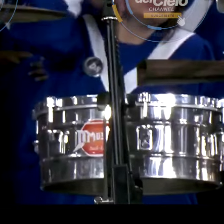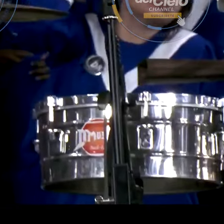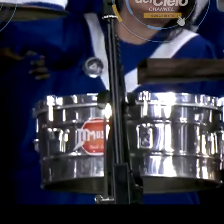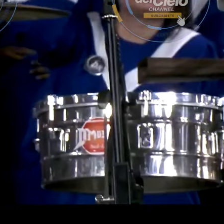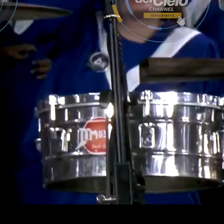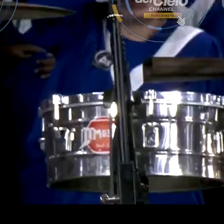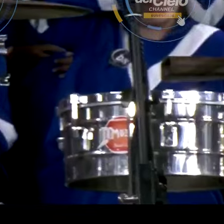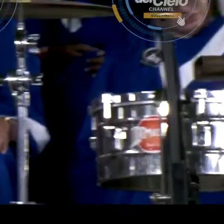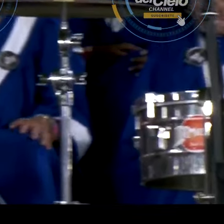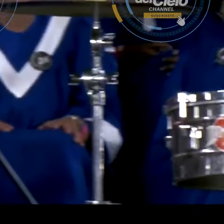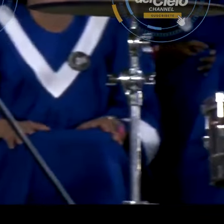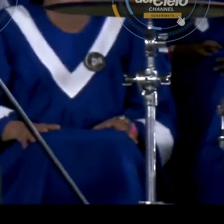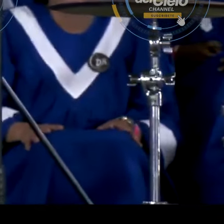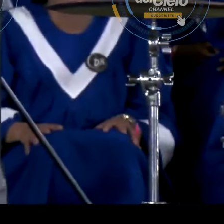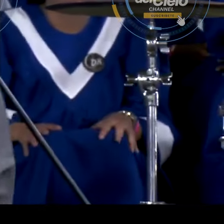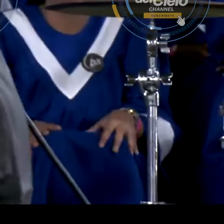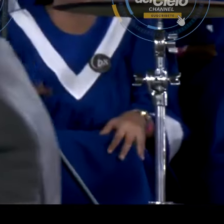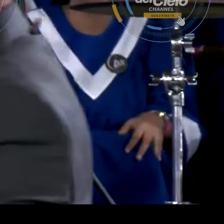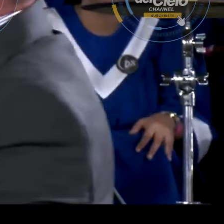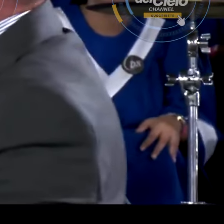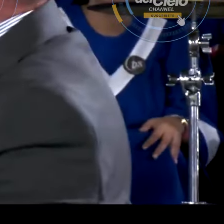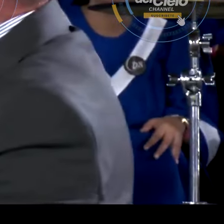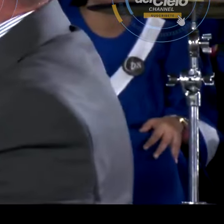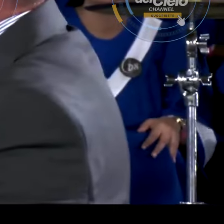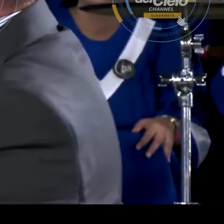eterna y vaya al cielo.